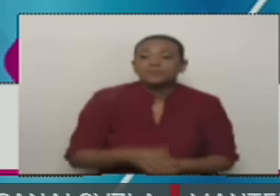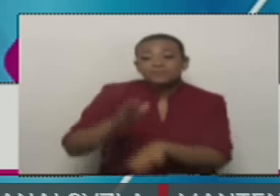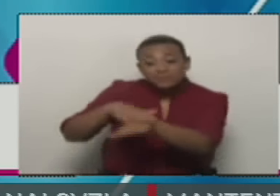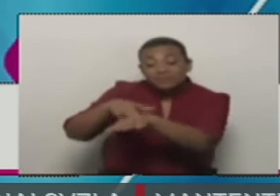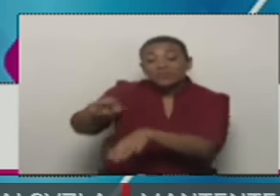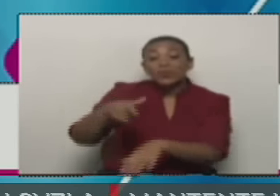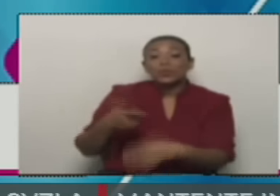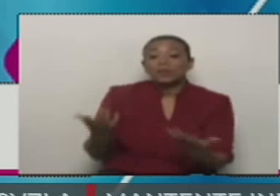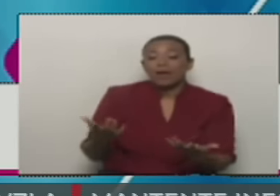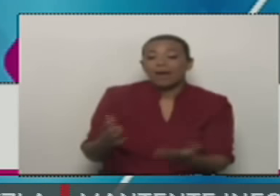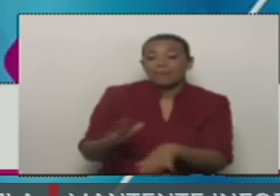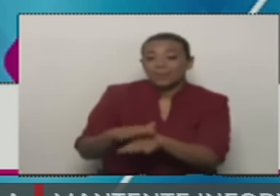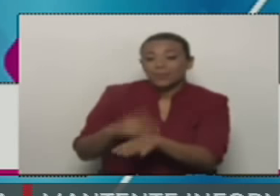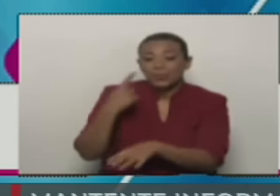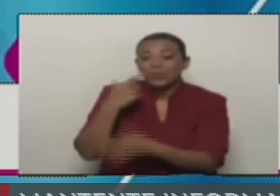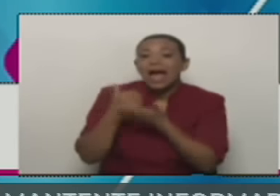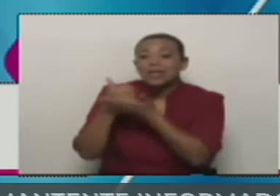como a María Bolívar.